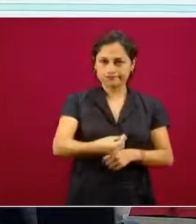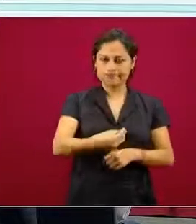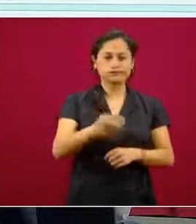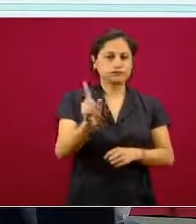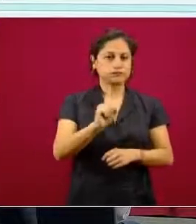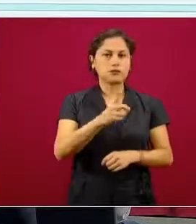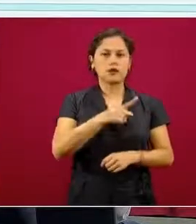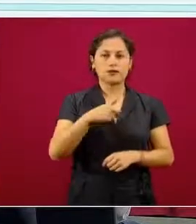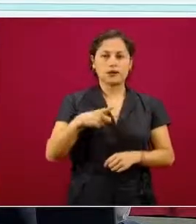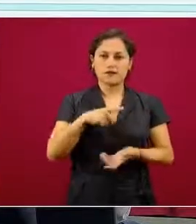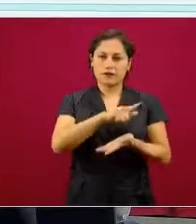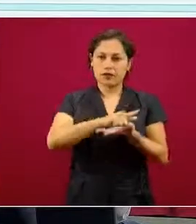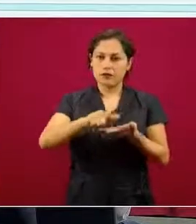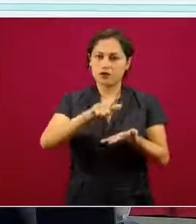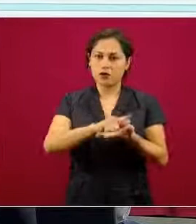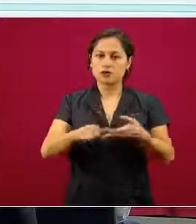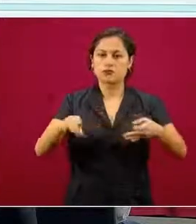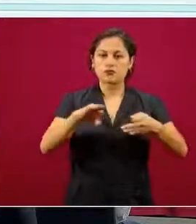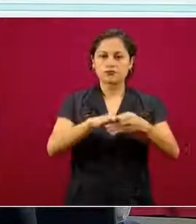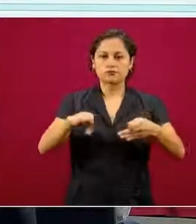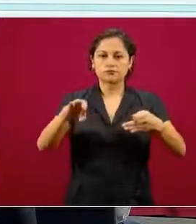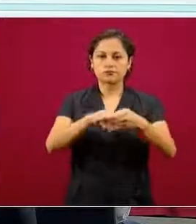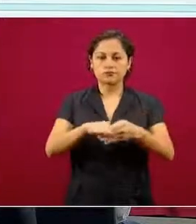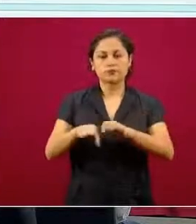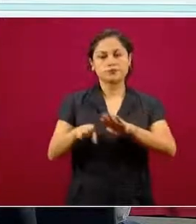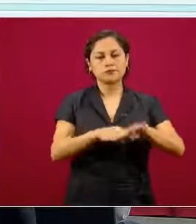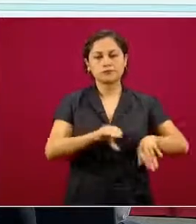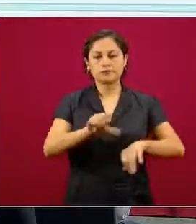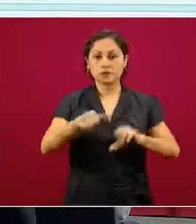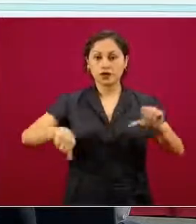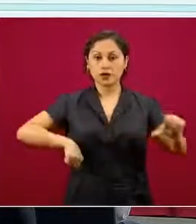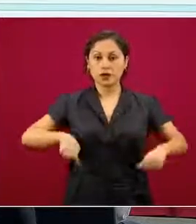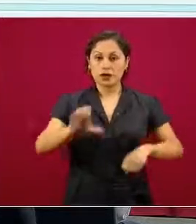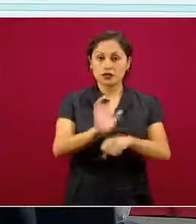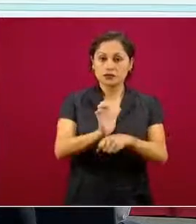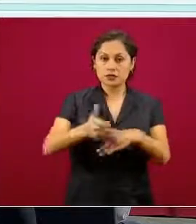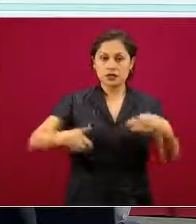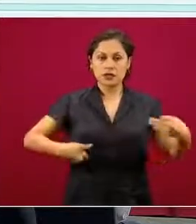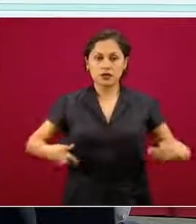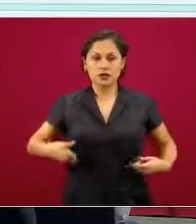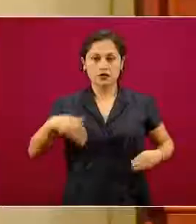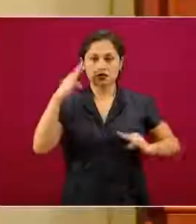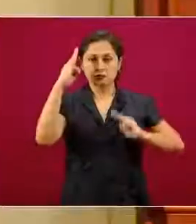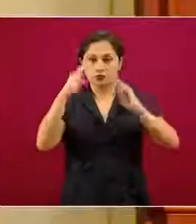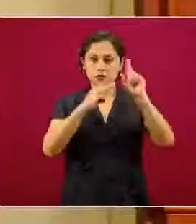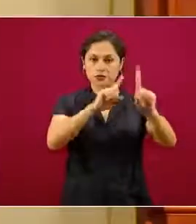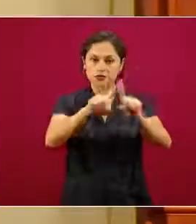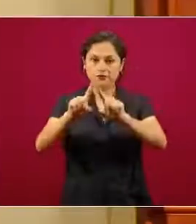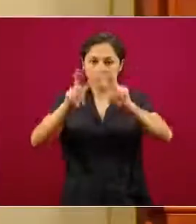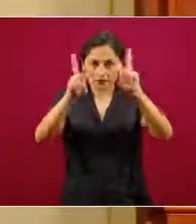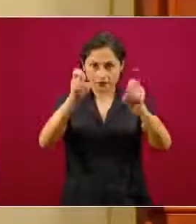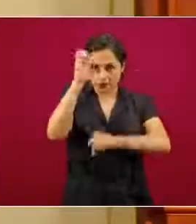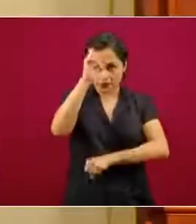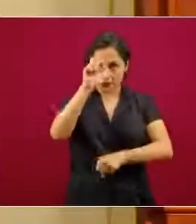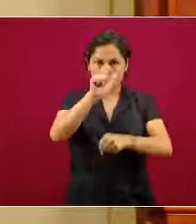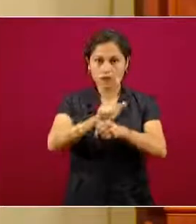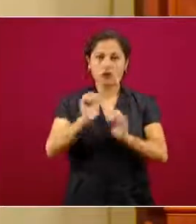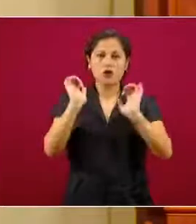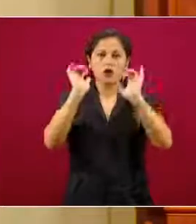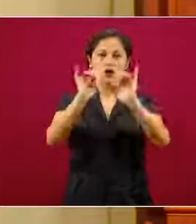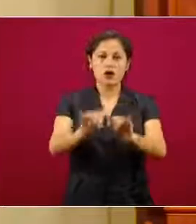de estas instalaciones. Lo que son cines, teatros, museos y eventos culturales con menos de 500